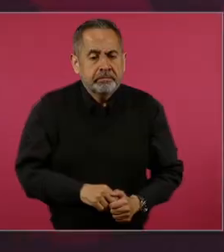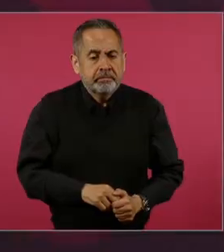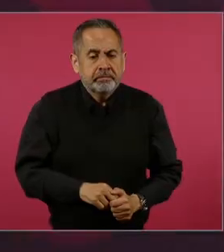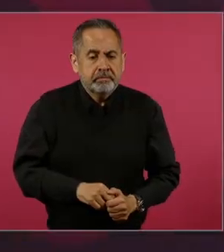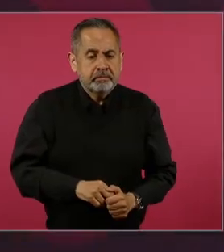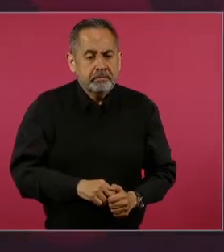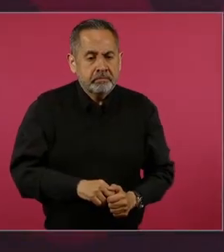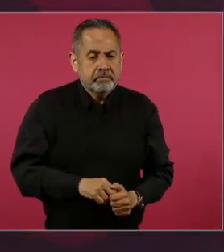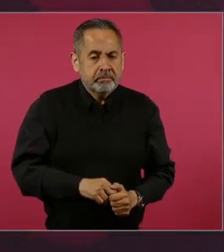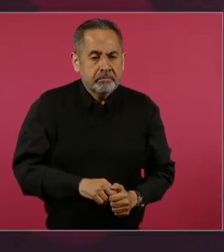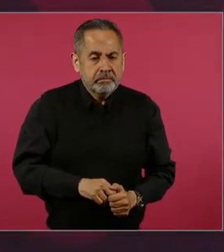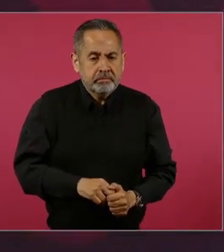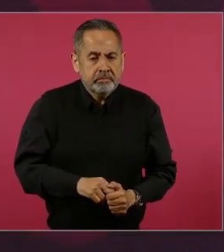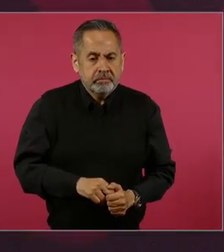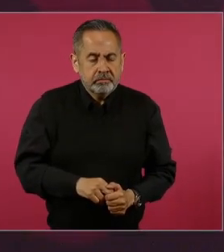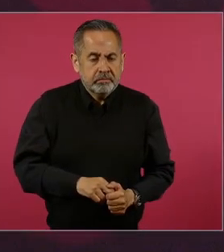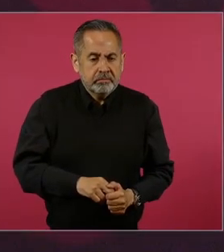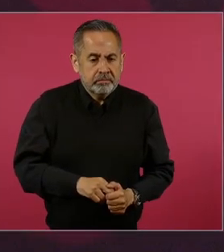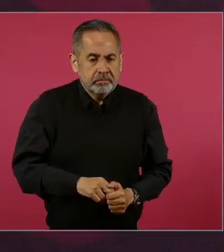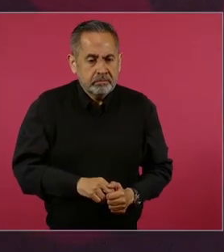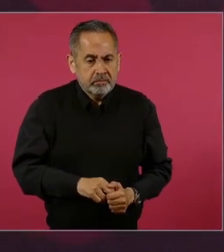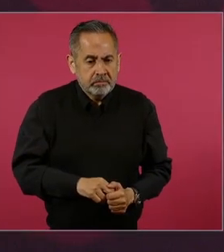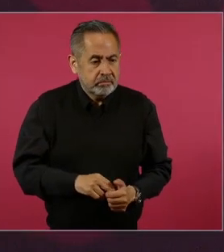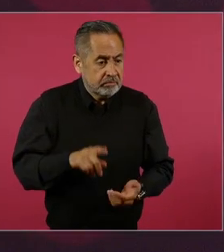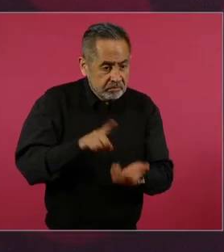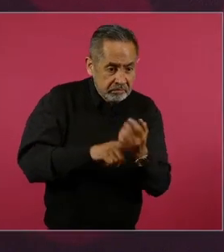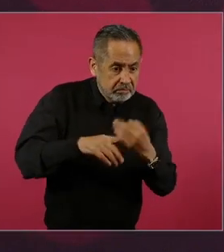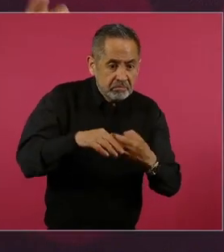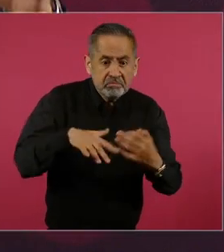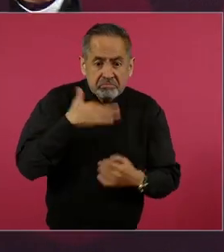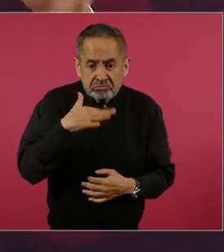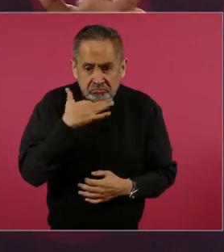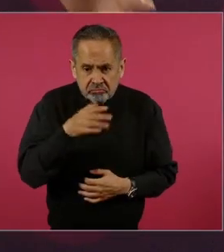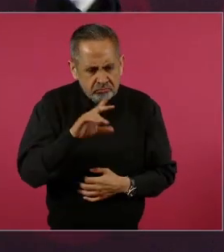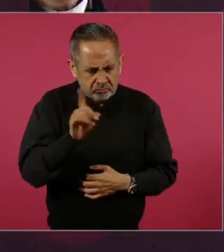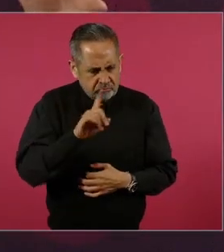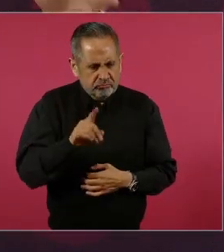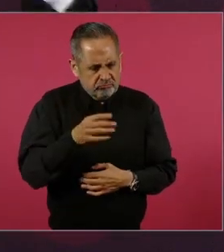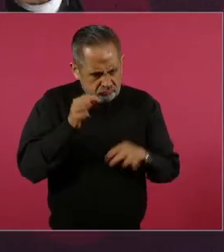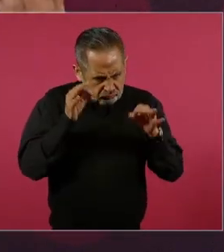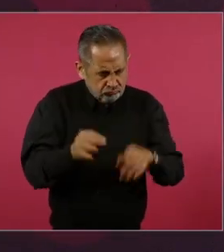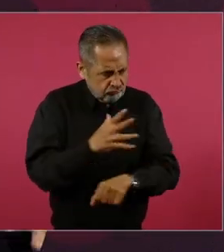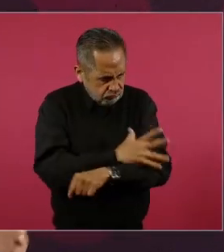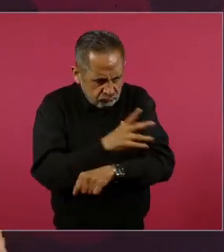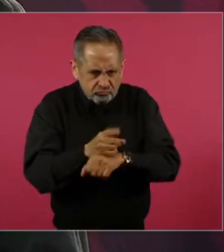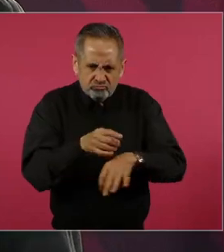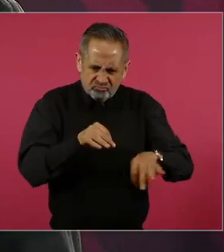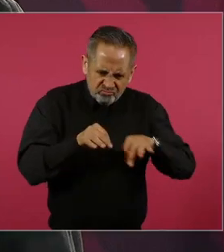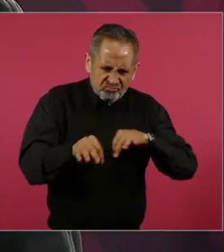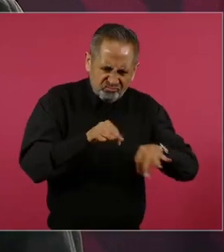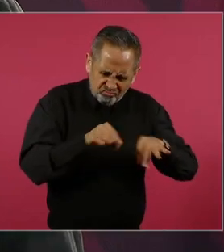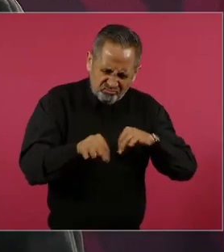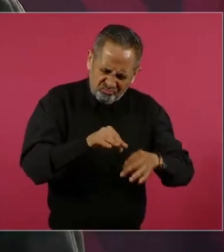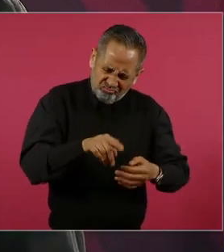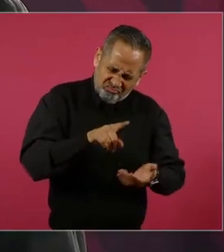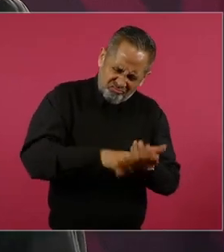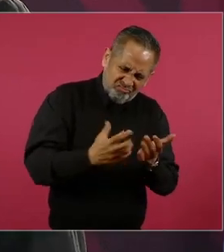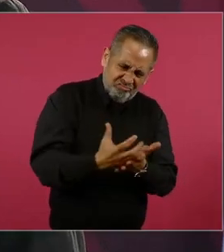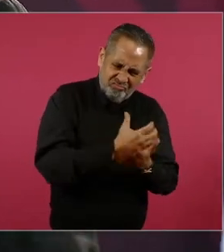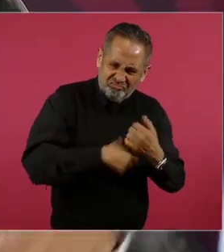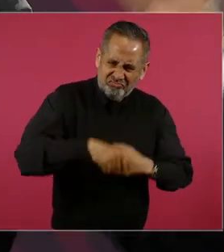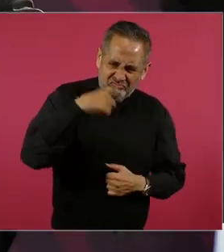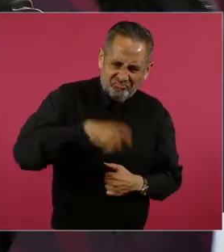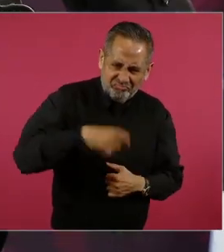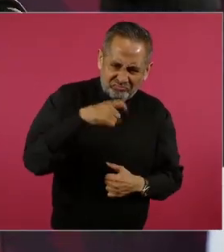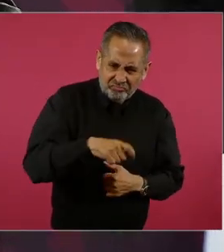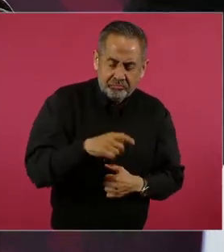no todos mediante la corrupción, sino con el trabajo. Bueno,